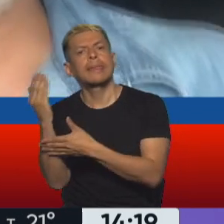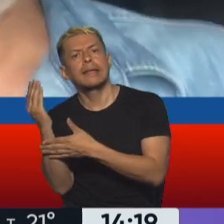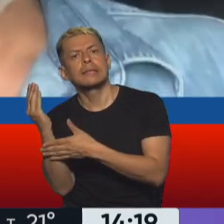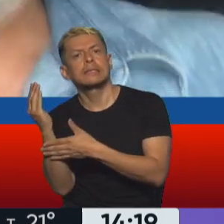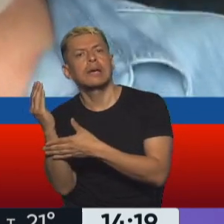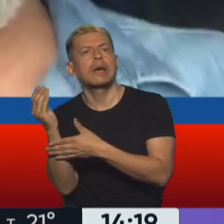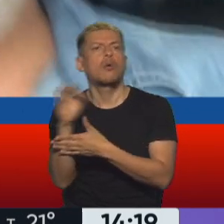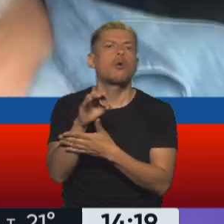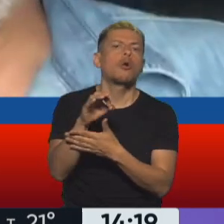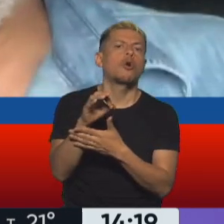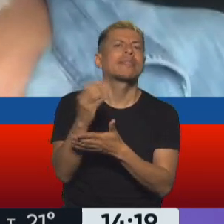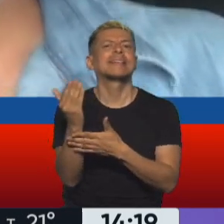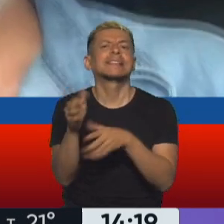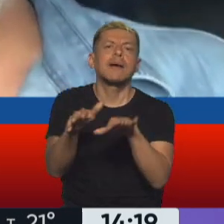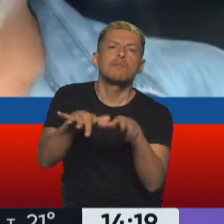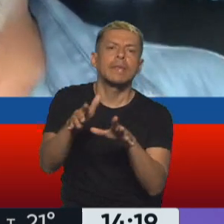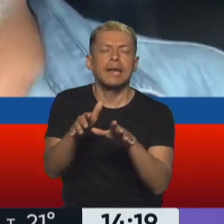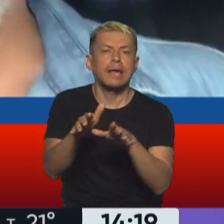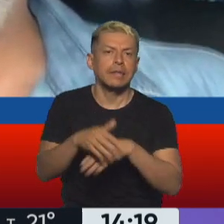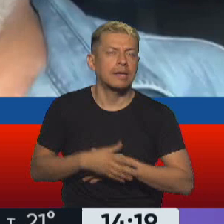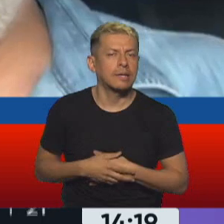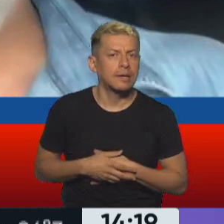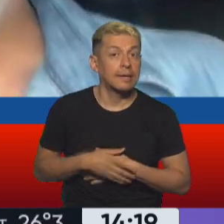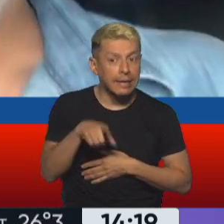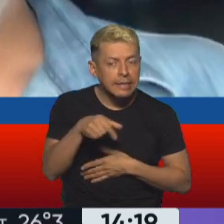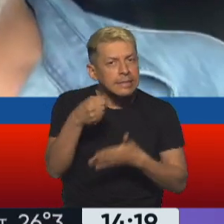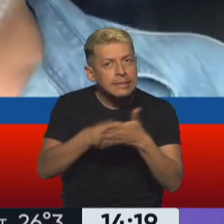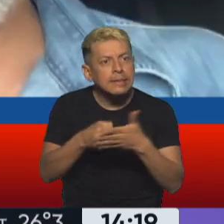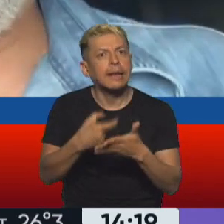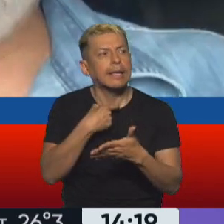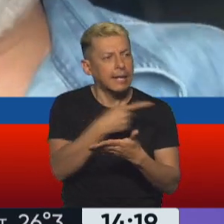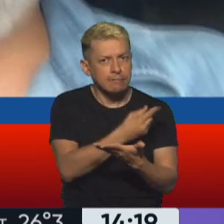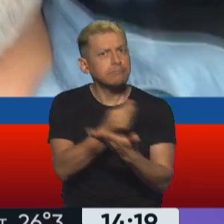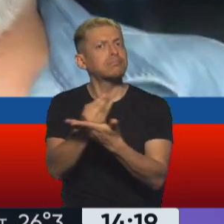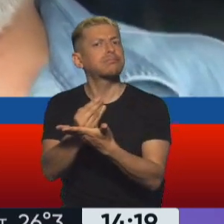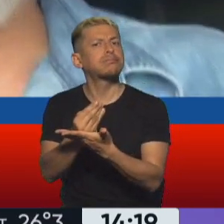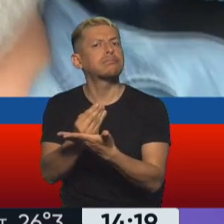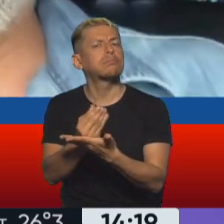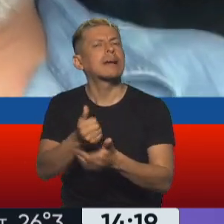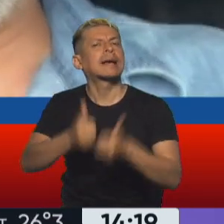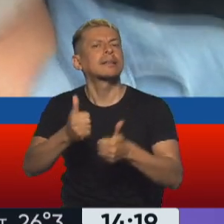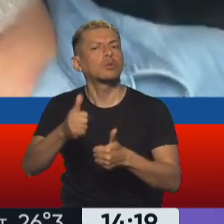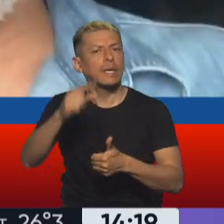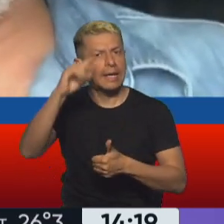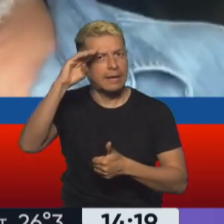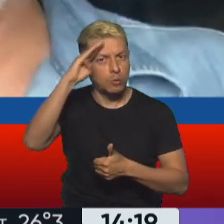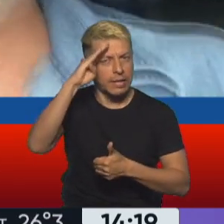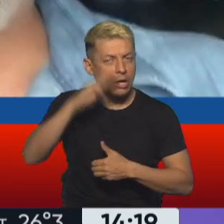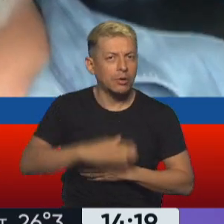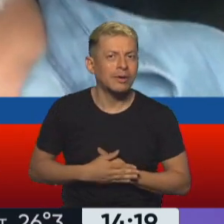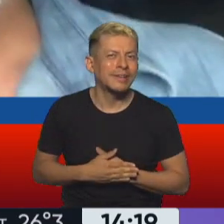derecha moderada. Hay un intento de construcción de esta candidatura, pero hoy hay mucho más intentos do que